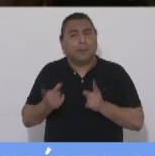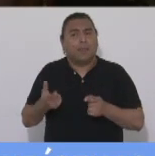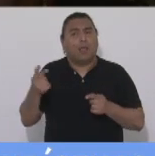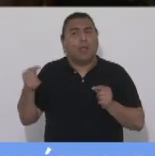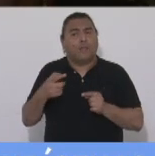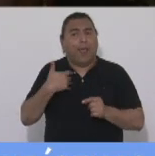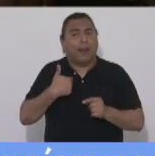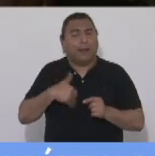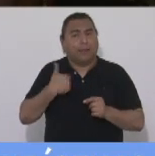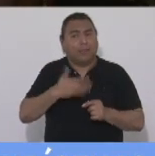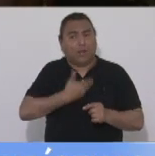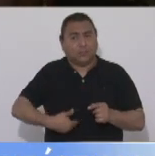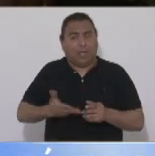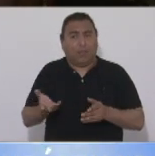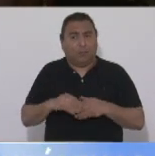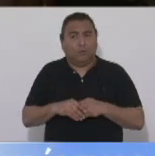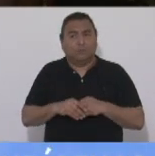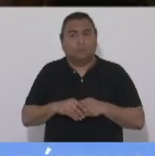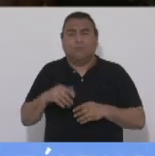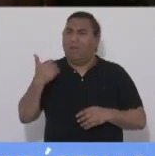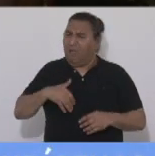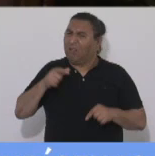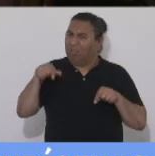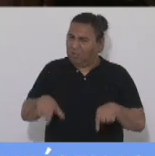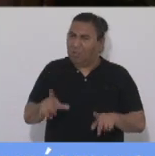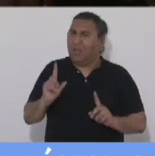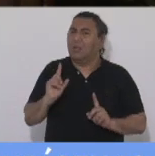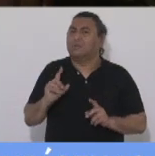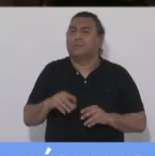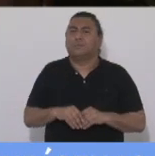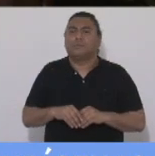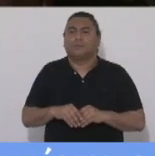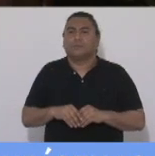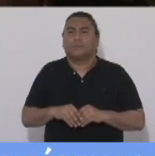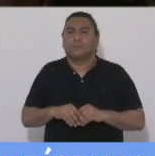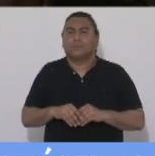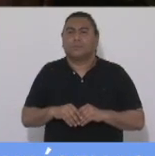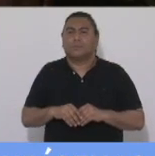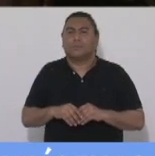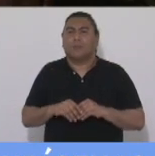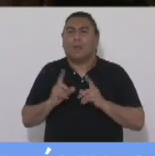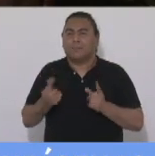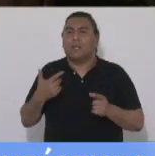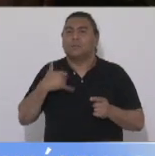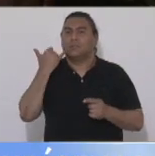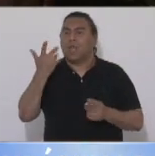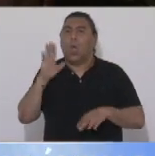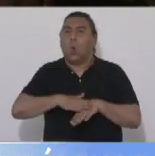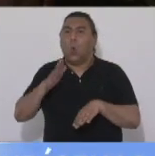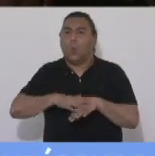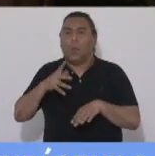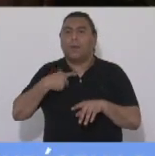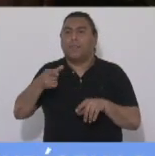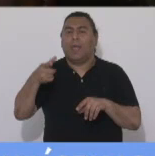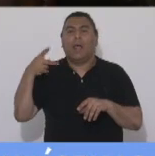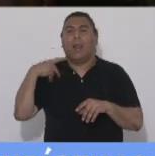argentino. Nuestro Estado, la República Argentina, ya ha sido encontrada culpable por la Corte